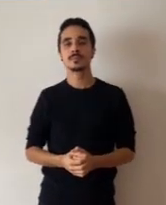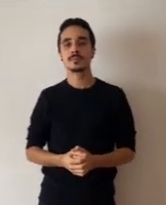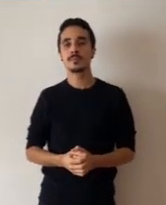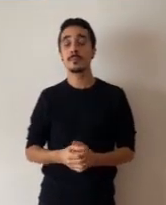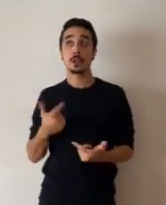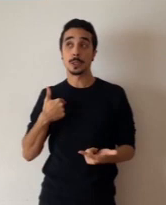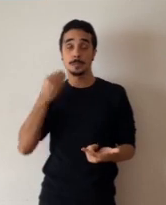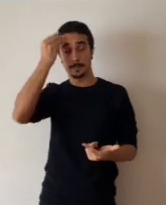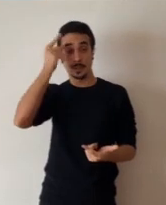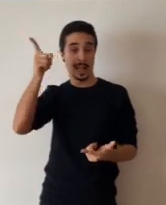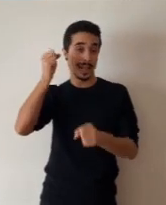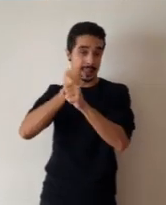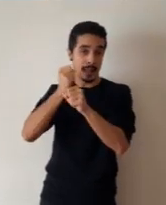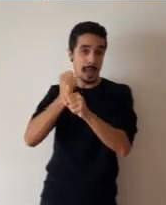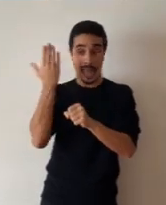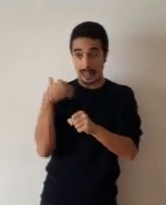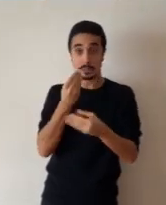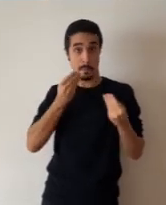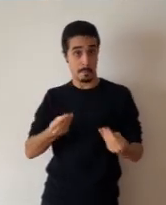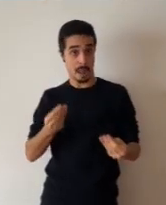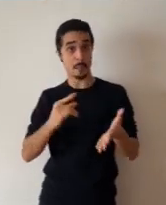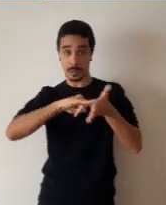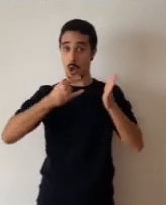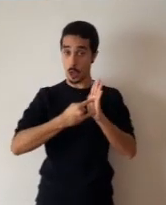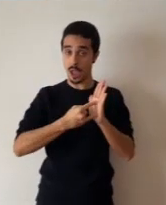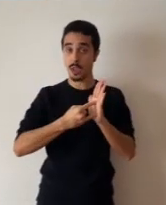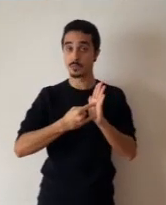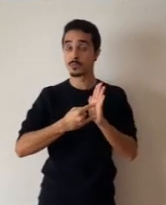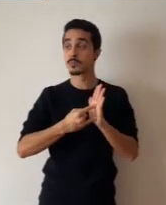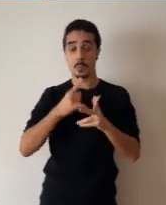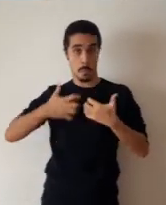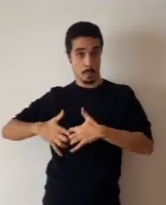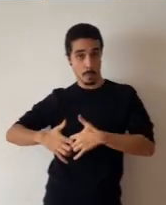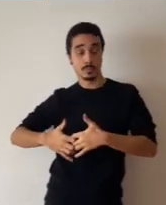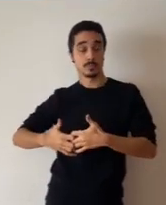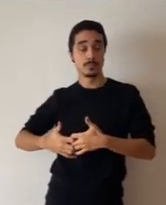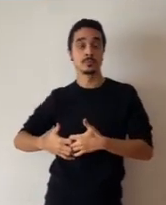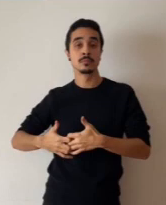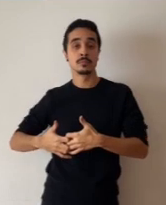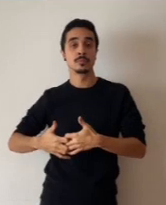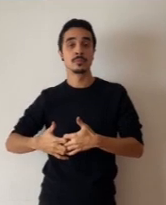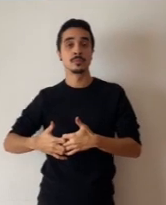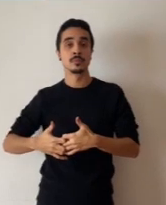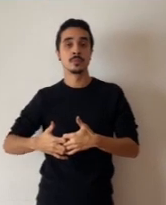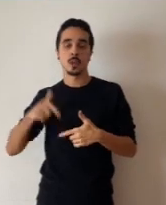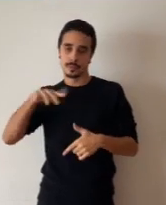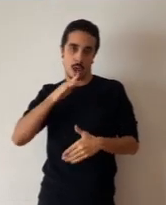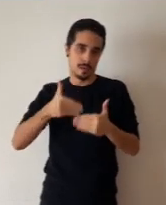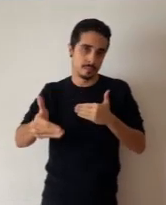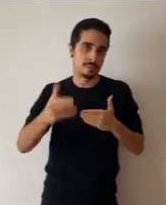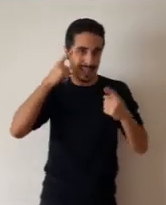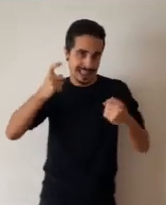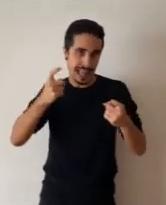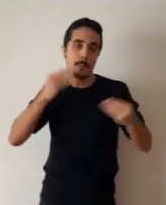que sí, yo creo que ya trabajábamos bien en la tecnología de las bombas de insulina, pues que intentar